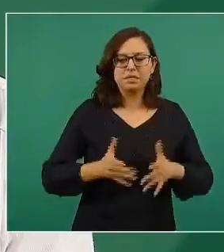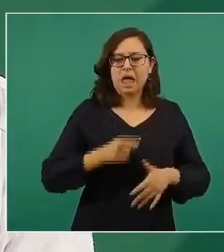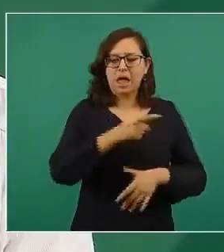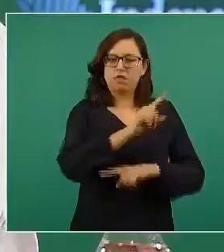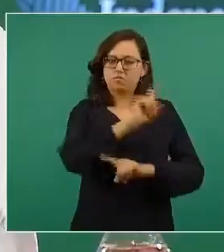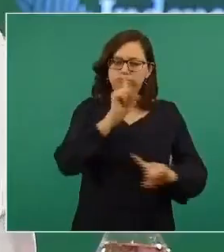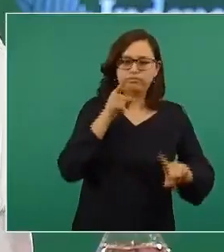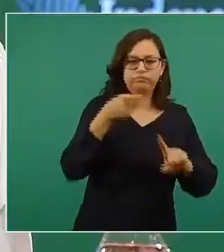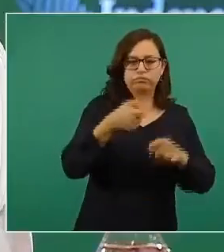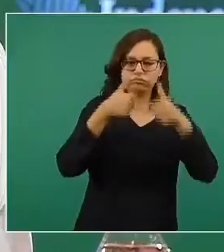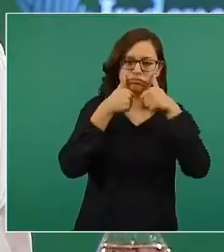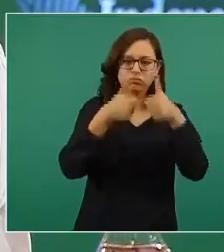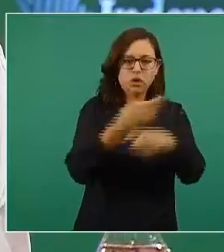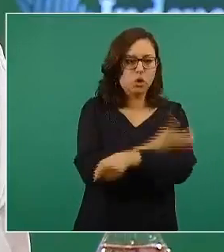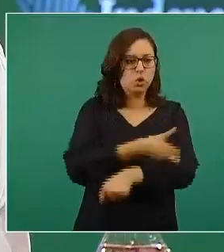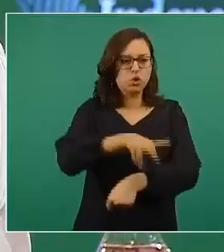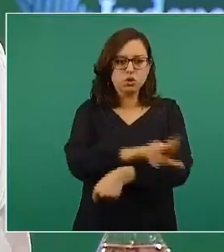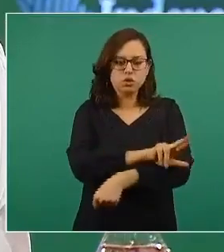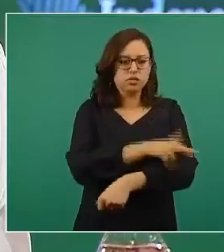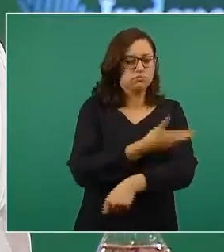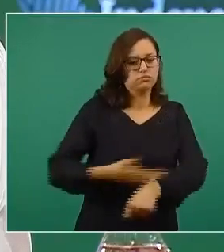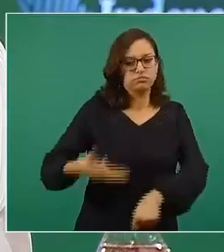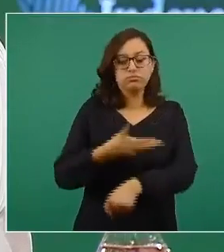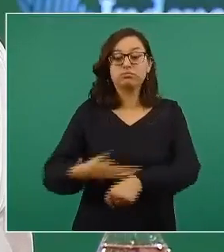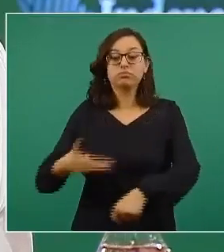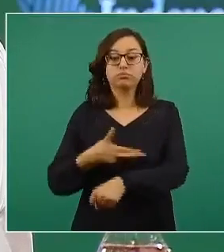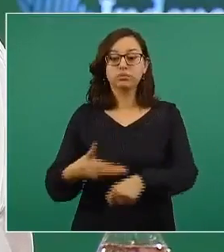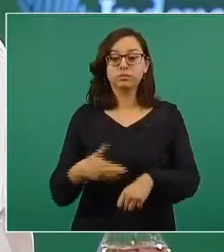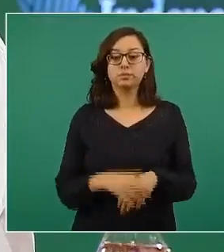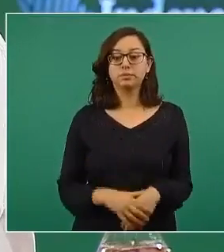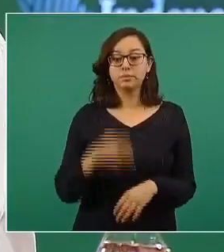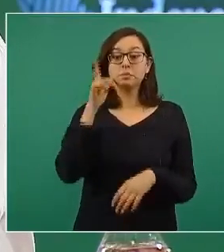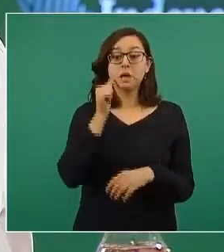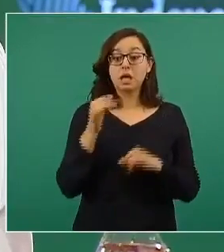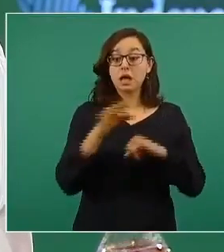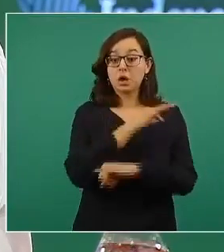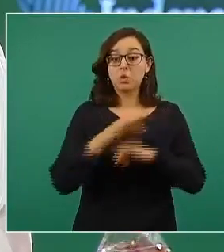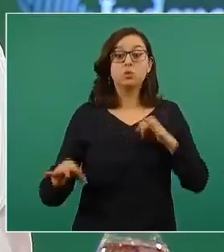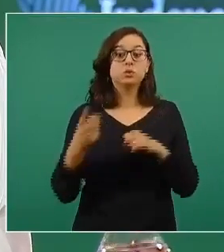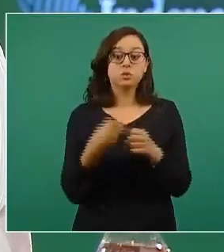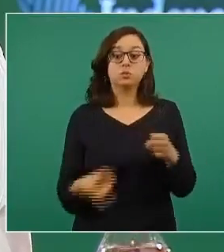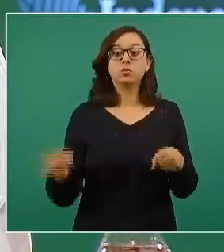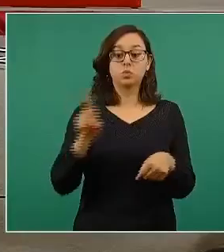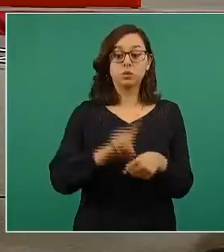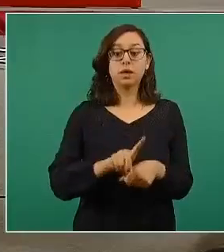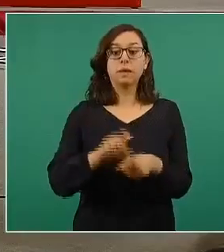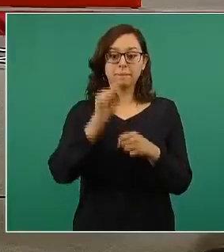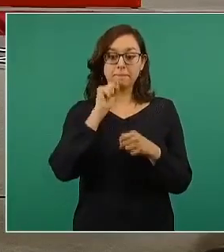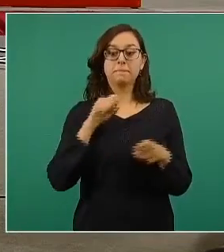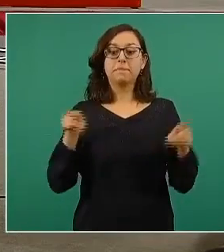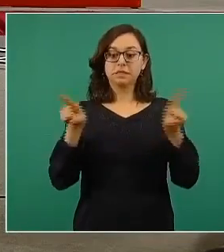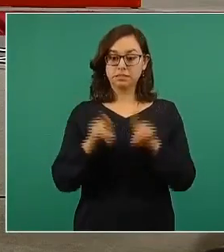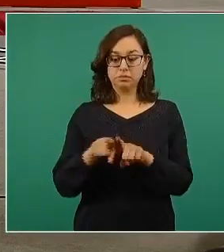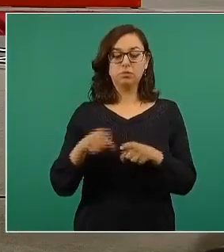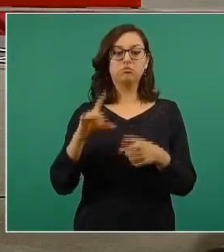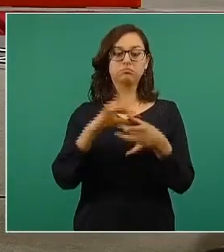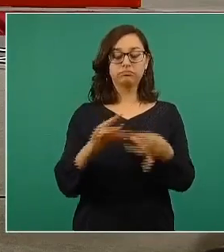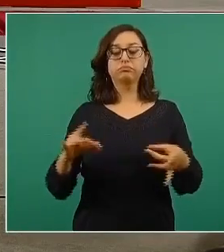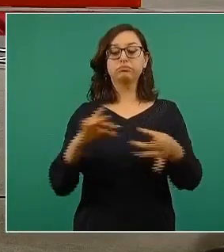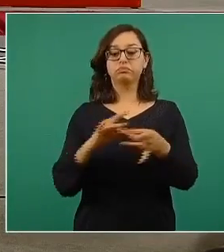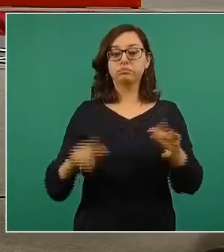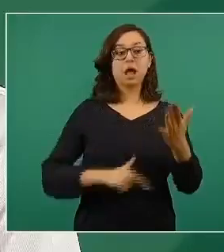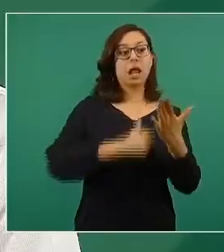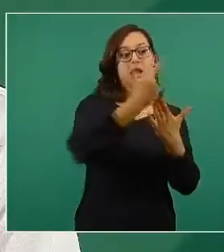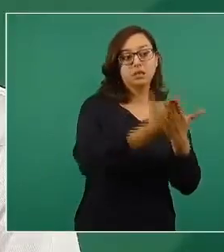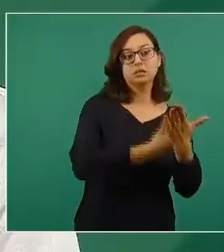centrales respecto a la coordinación. Mañana, que hagamos el cierre final, también comentaremos sobre la lista de múltiples compañeras y